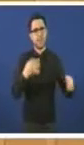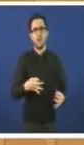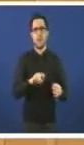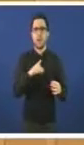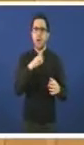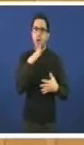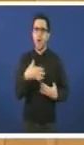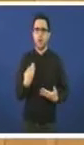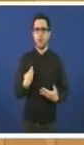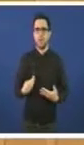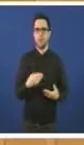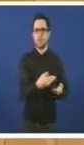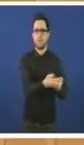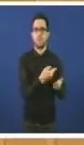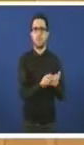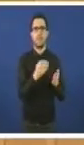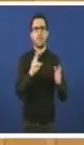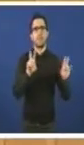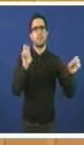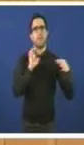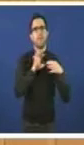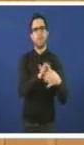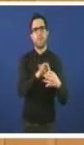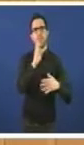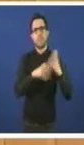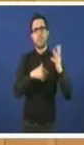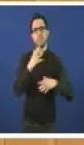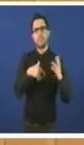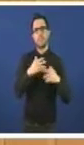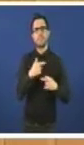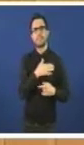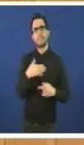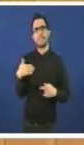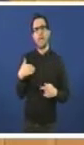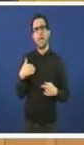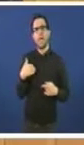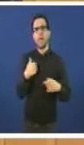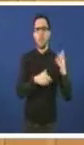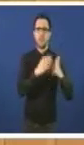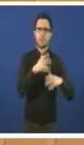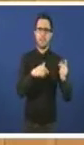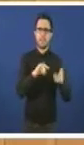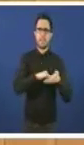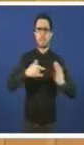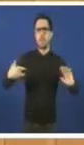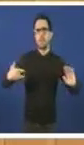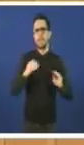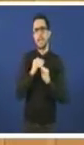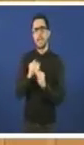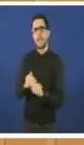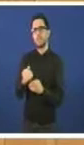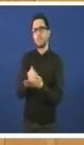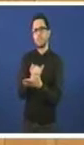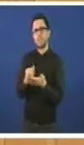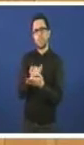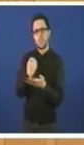mismo con esas referencias matemáticas la pretensión de que tantas matemáticas como la tecnología además del resto de asignaturas que ya se